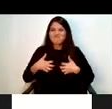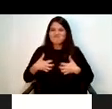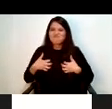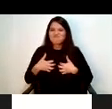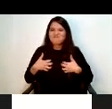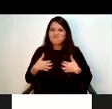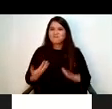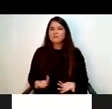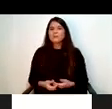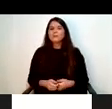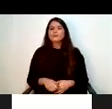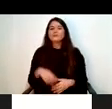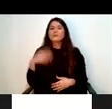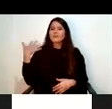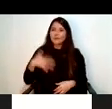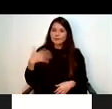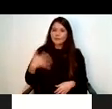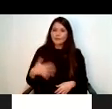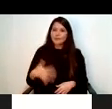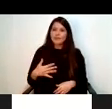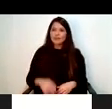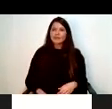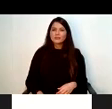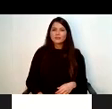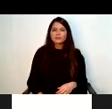Entonces, es importante poner